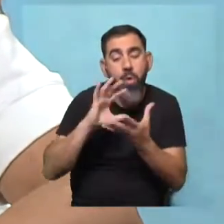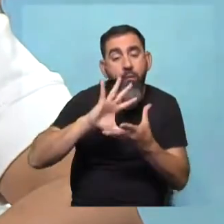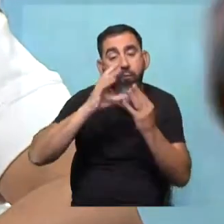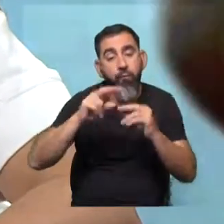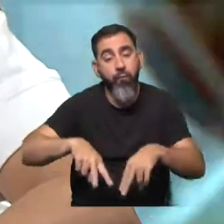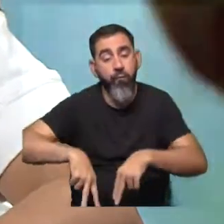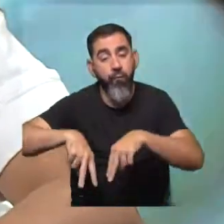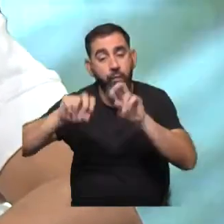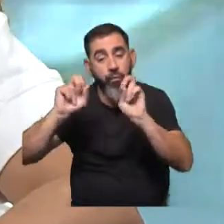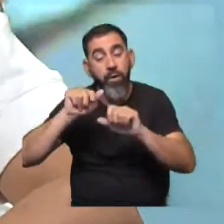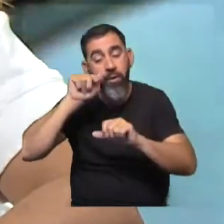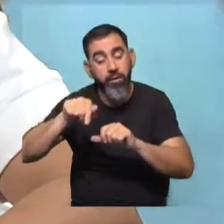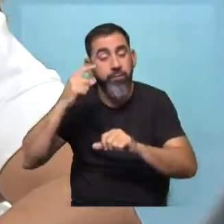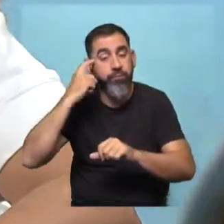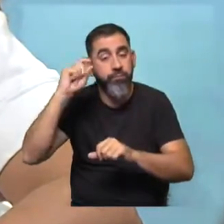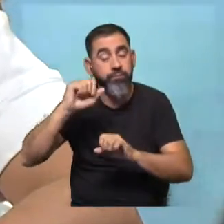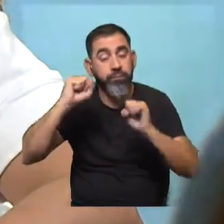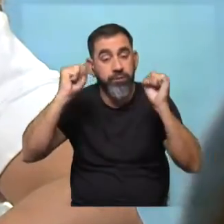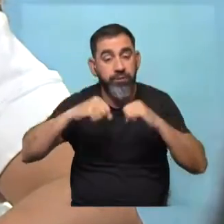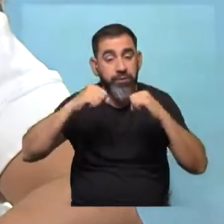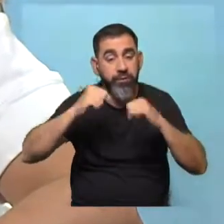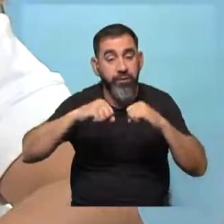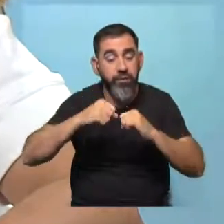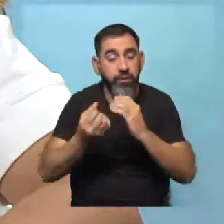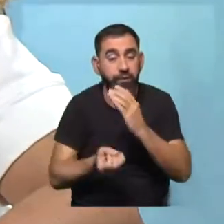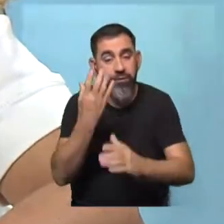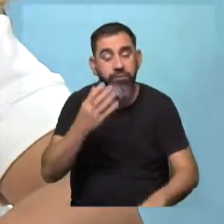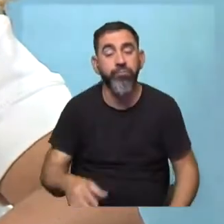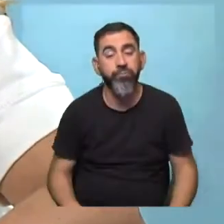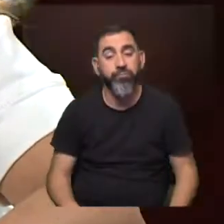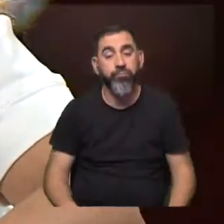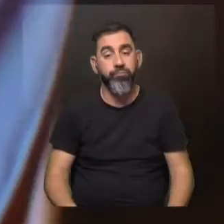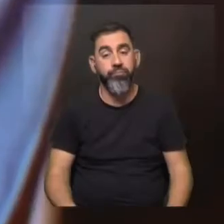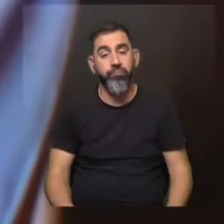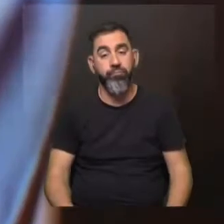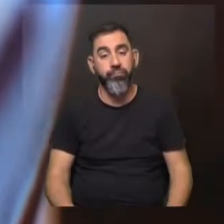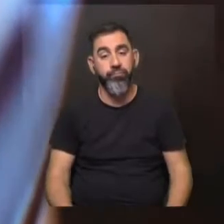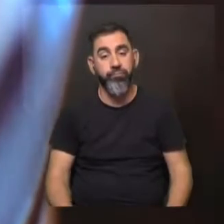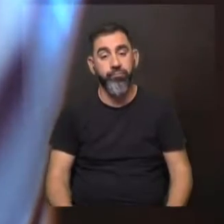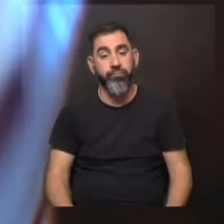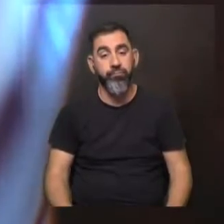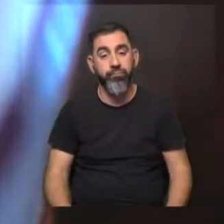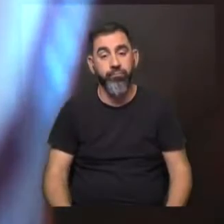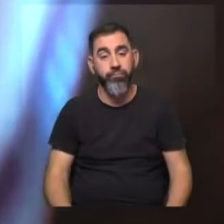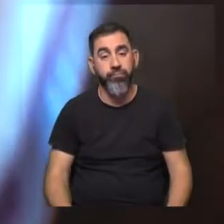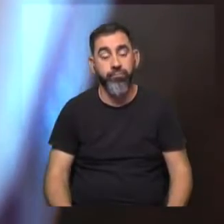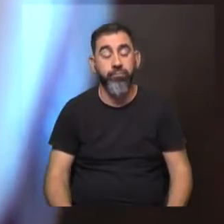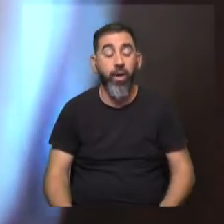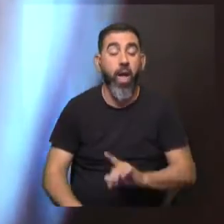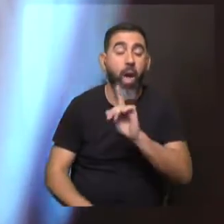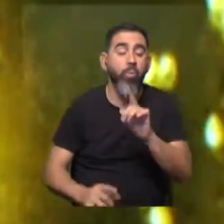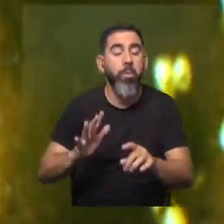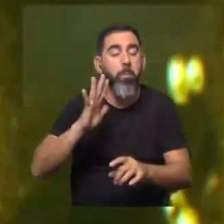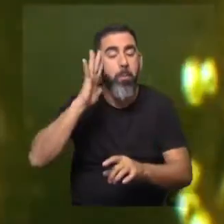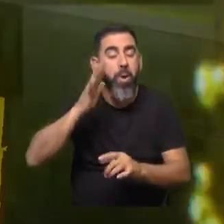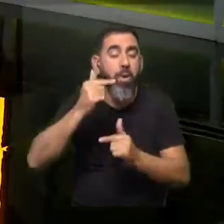de investigación y ahí empezamos a incursionar en la cerveza, sí. A ver, uno puede pensar en un producto